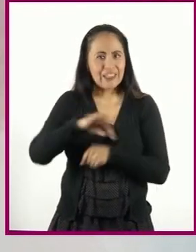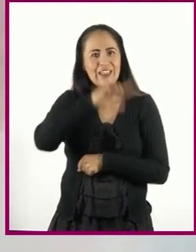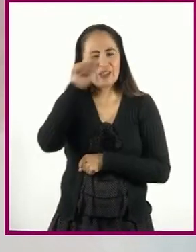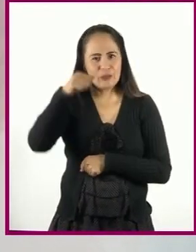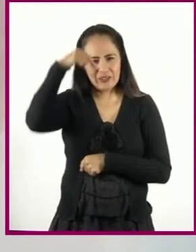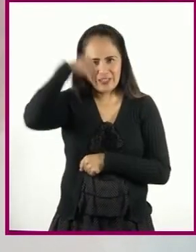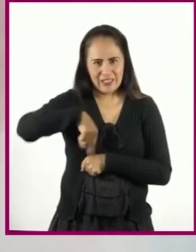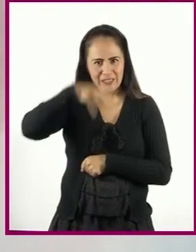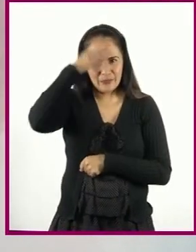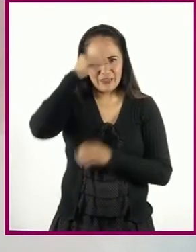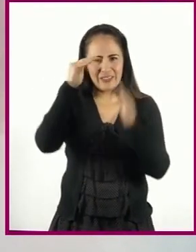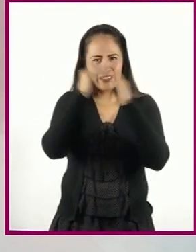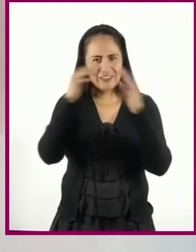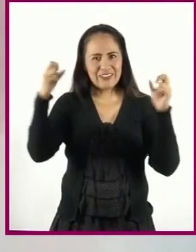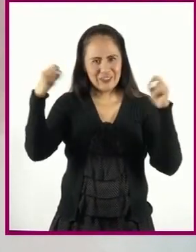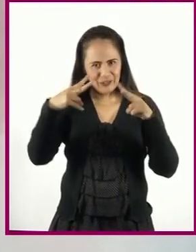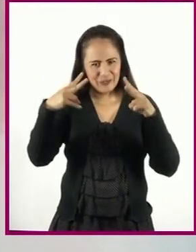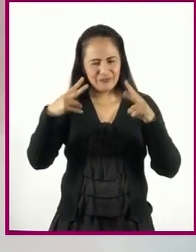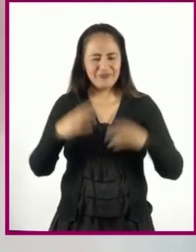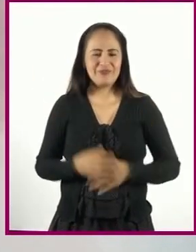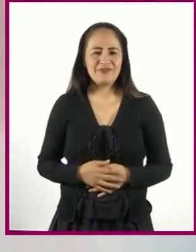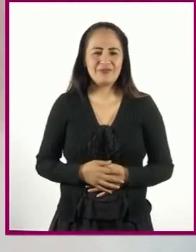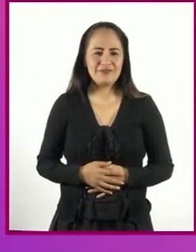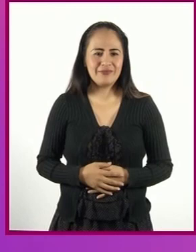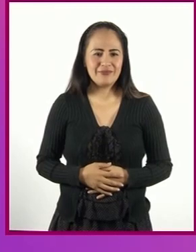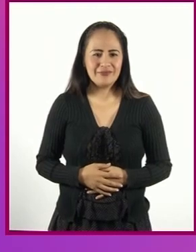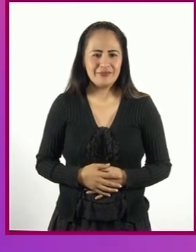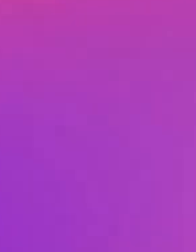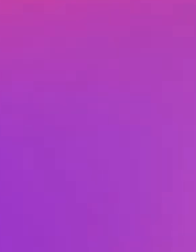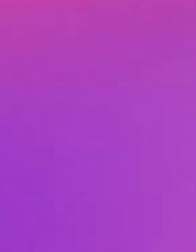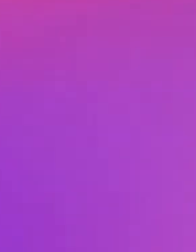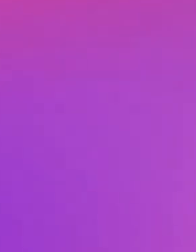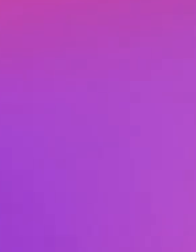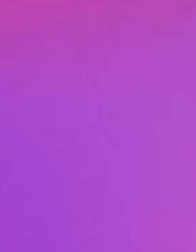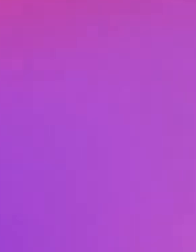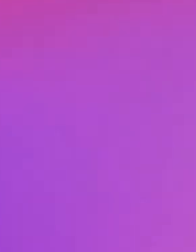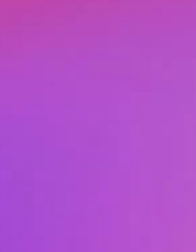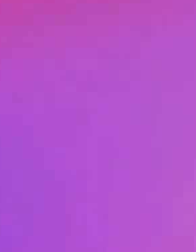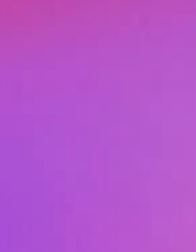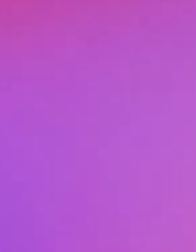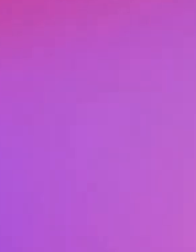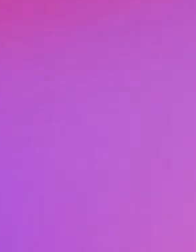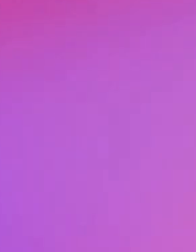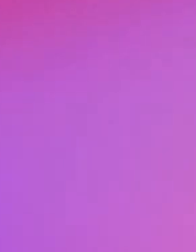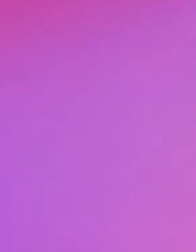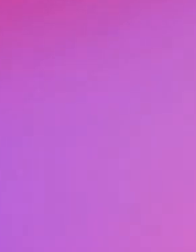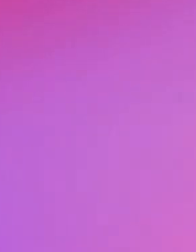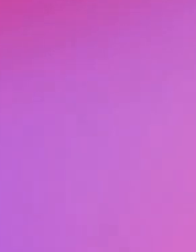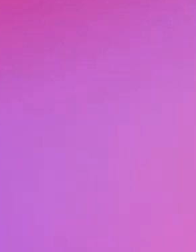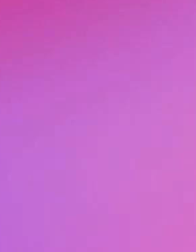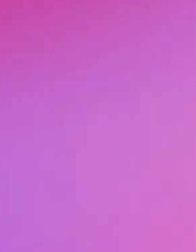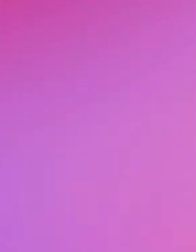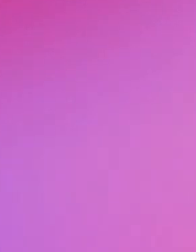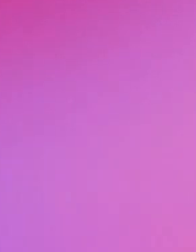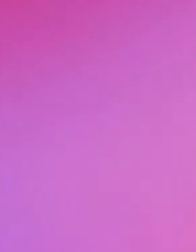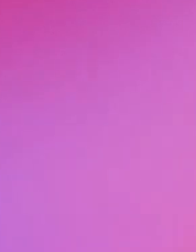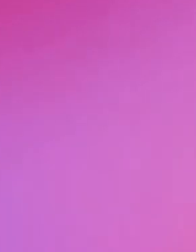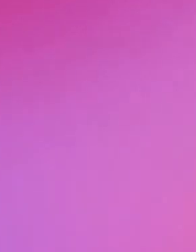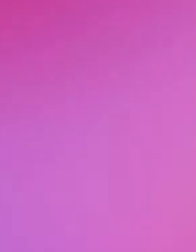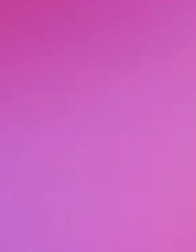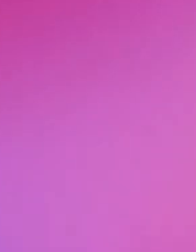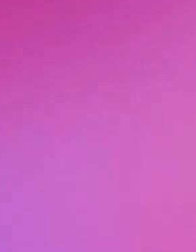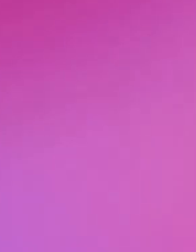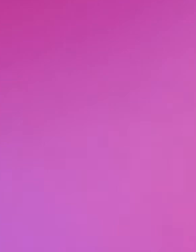aquí en Aprende en Casa. Hasta la próxima. Si tienes dudas o necesitas ayuda, llama al Centro de